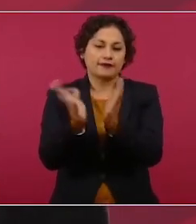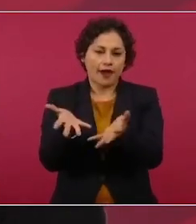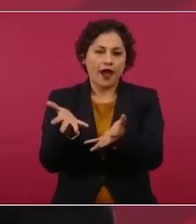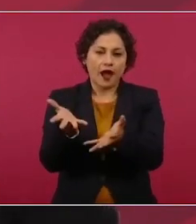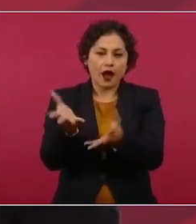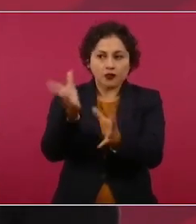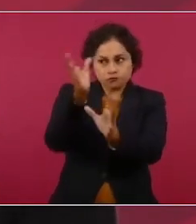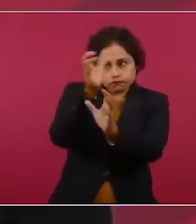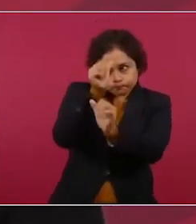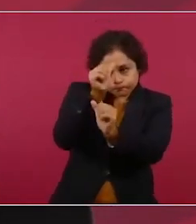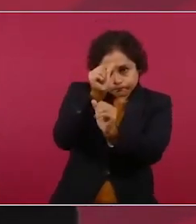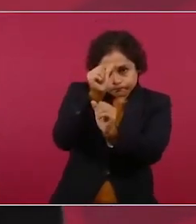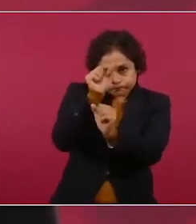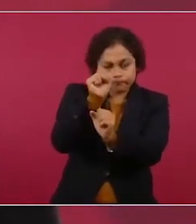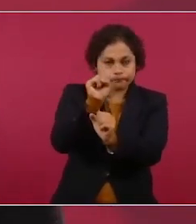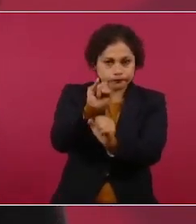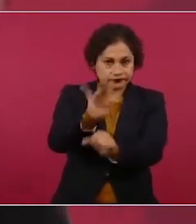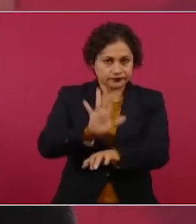pero